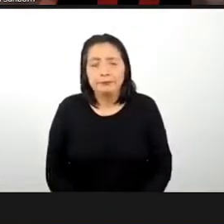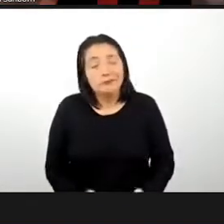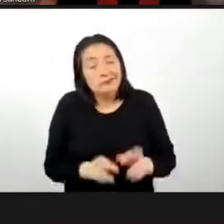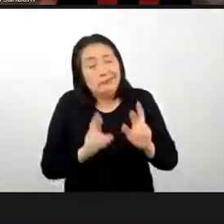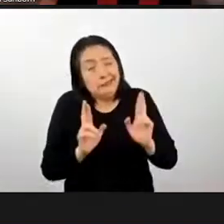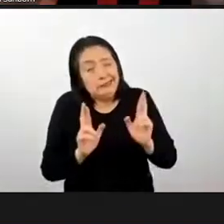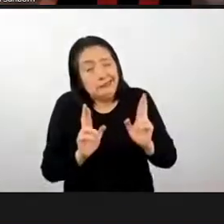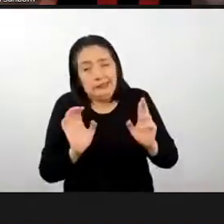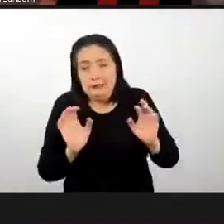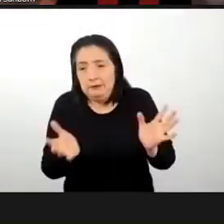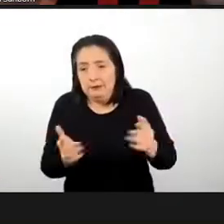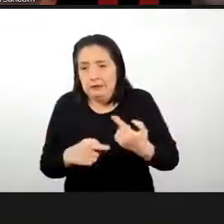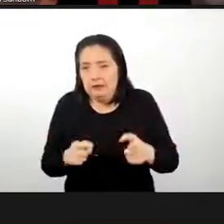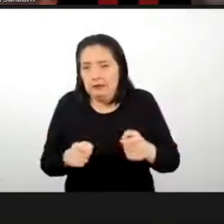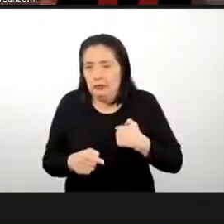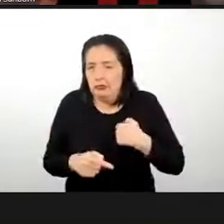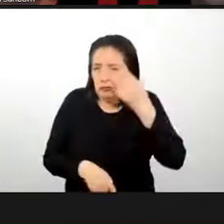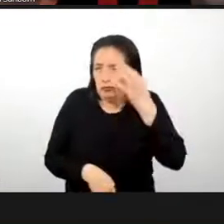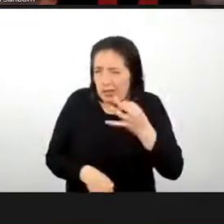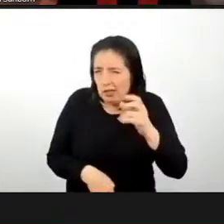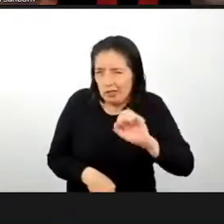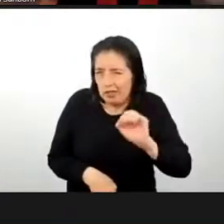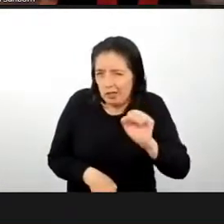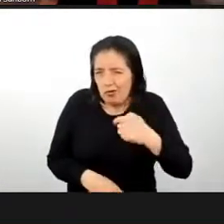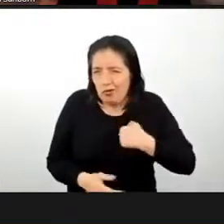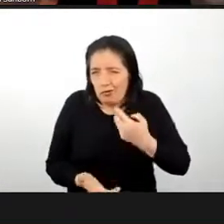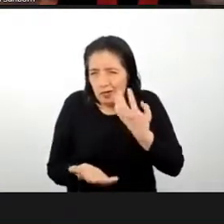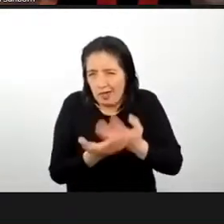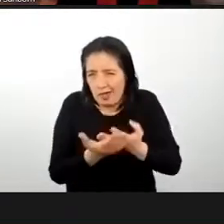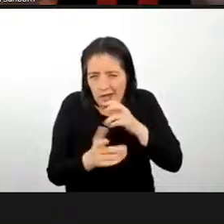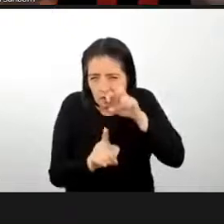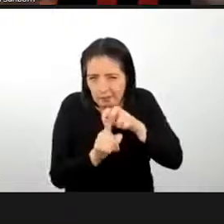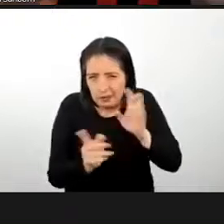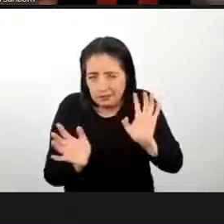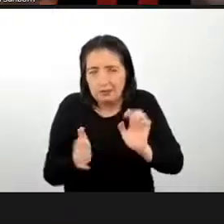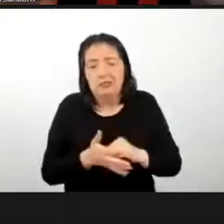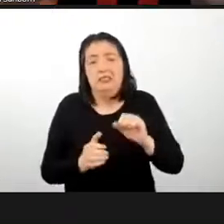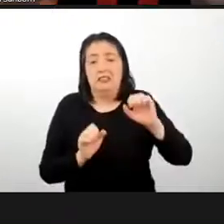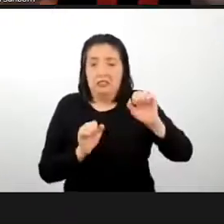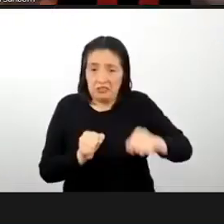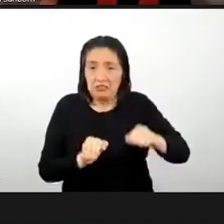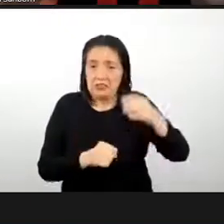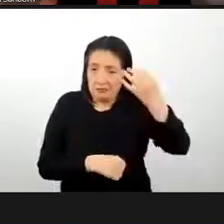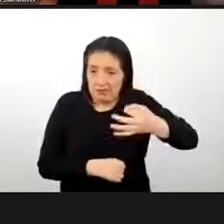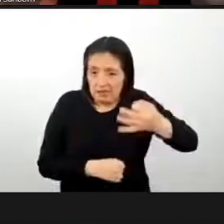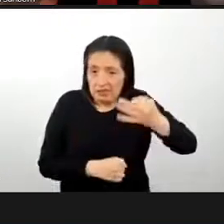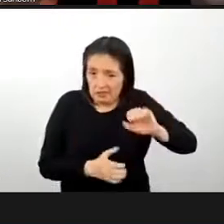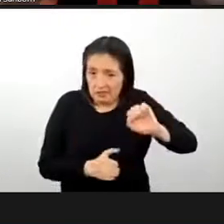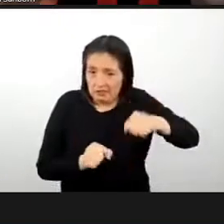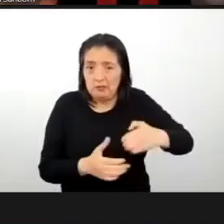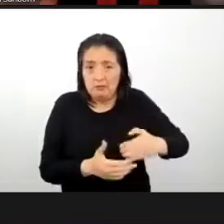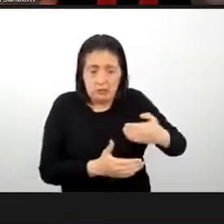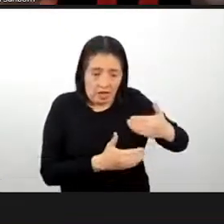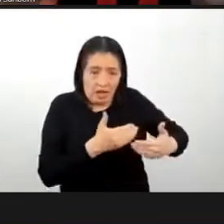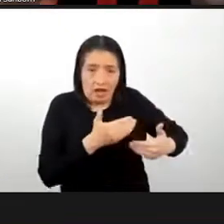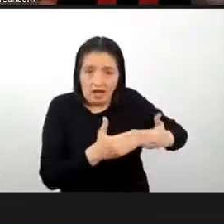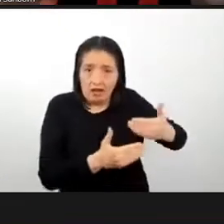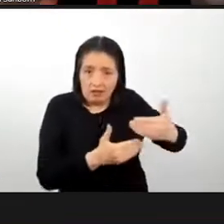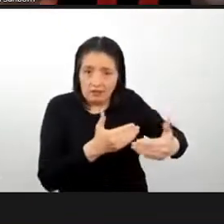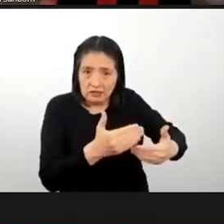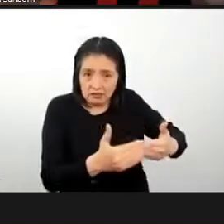Ojalá, pero no lo voy a ver. Yo creo que si bien hemos avanzado mucho, decía, en la